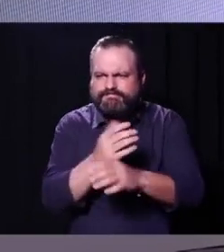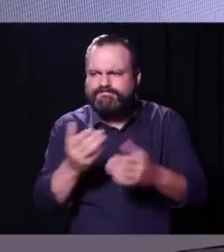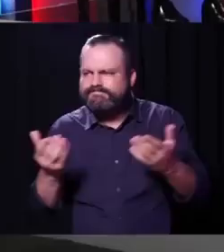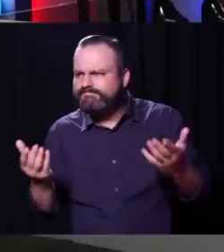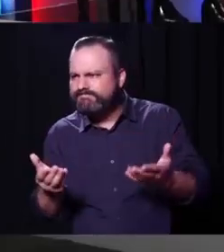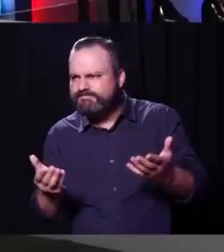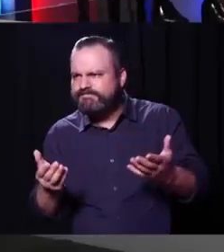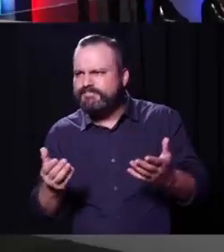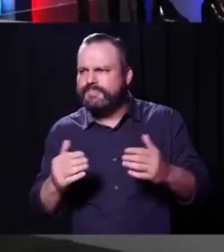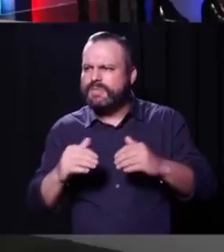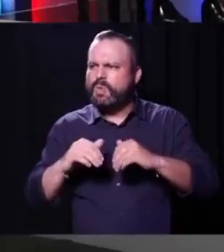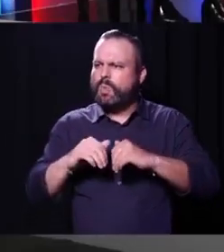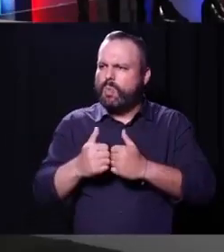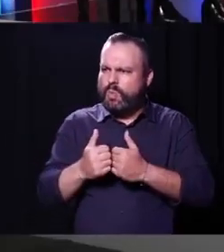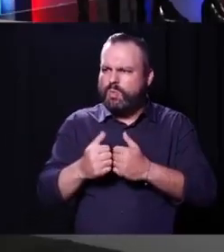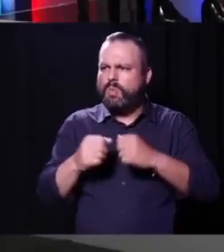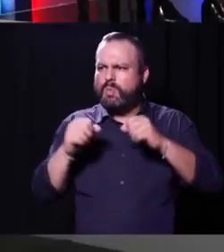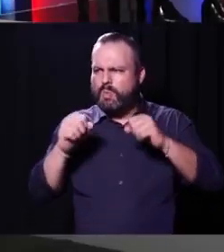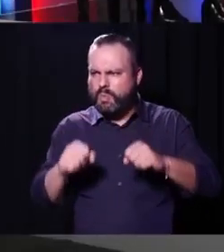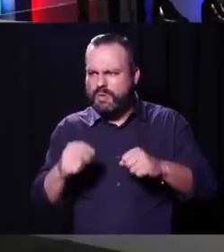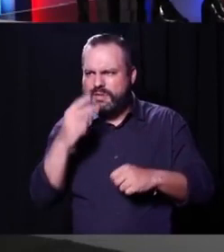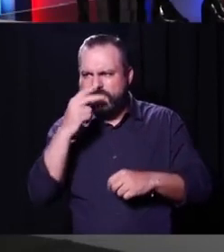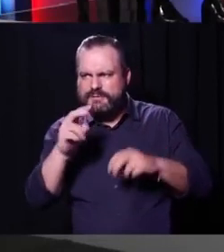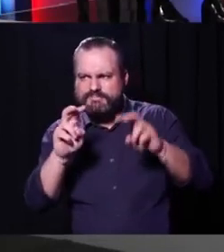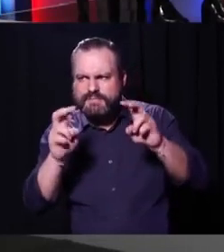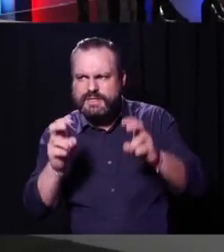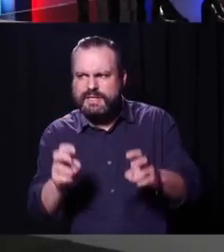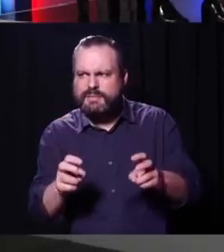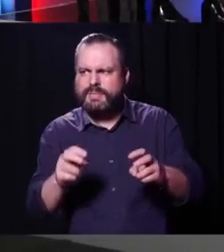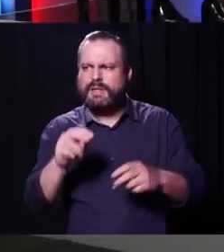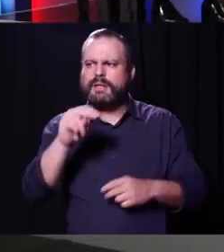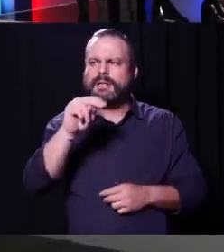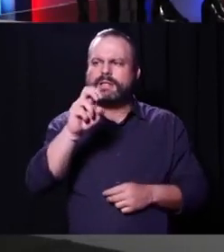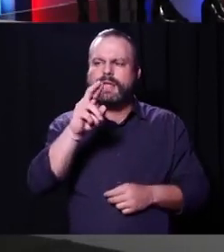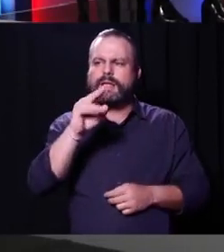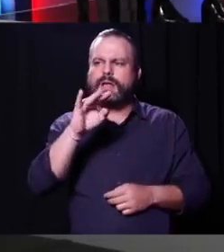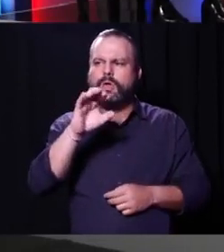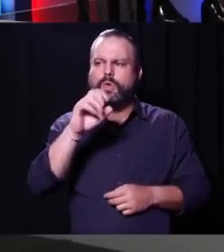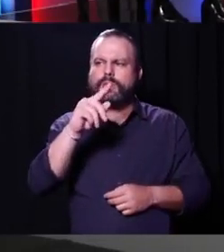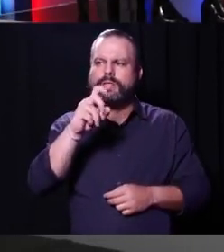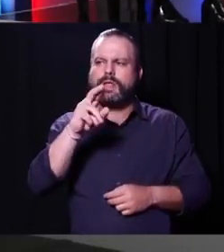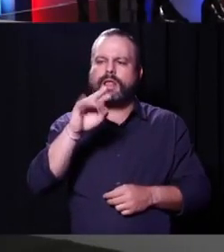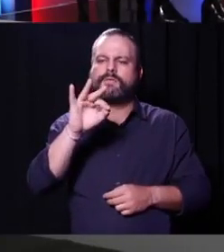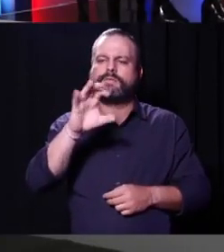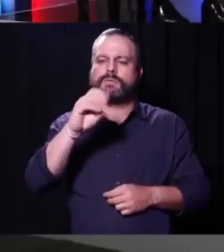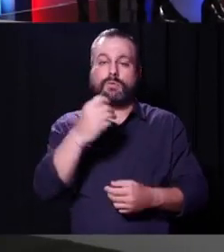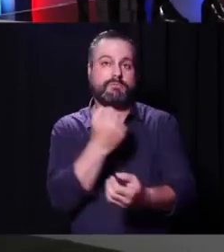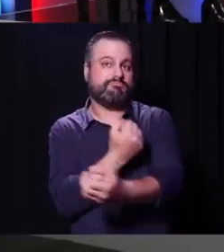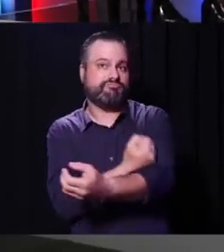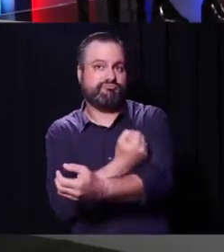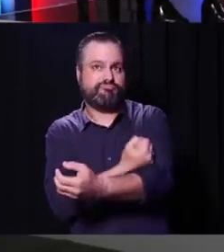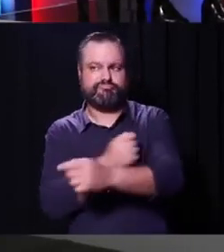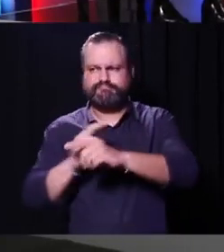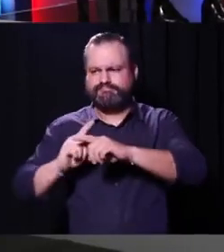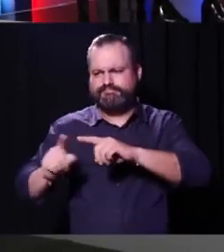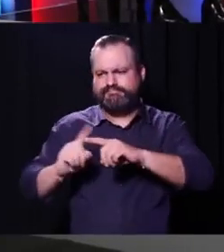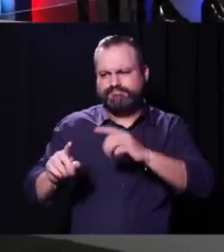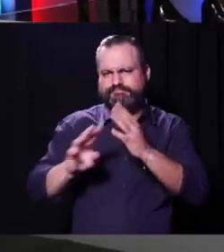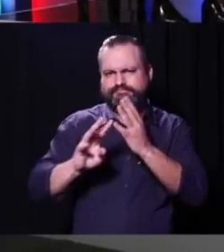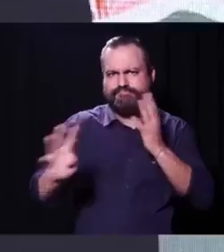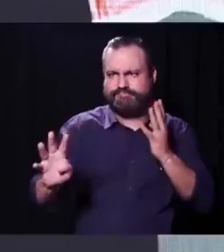para luchar contra el narcotráfico? Tener una muy buena relación de respeto, no de sumisión. O sea, nuestro